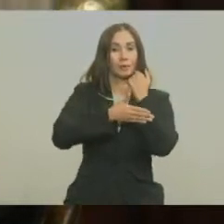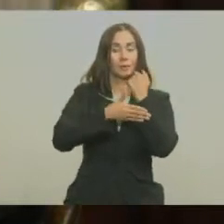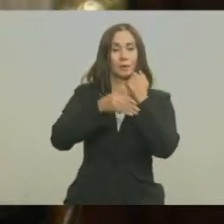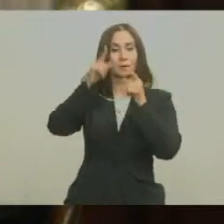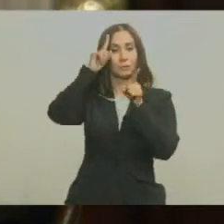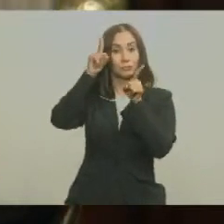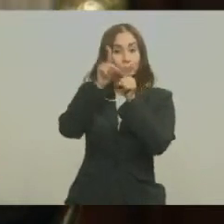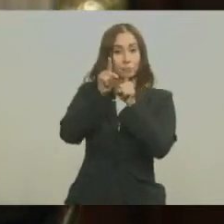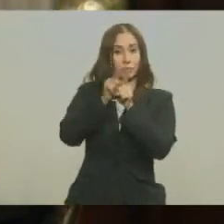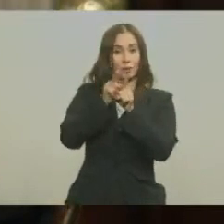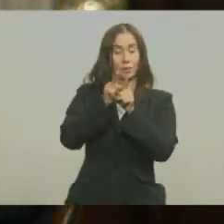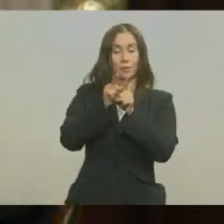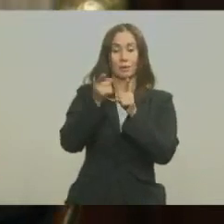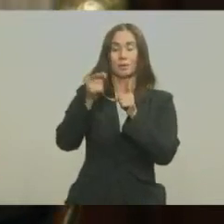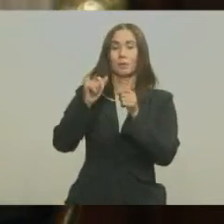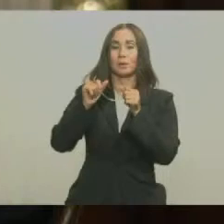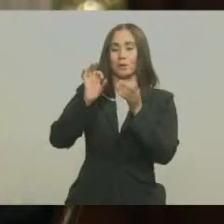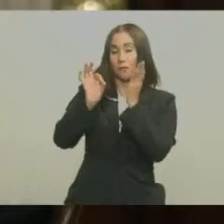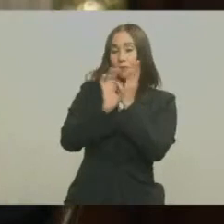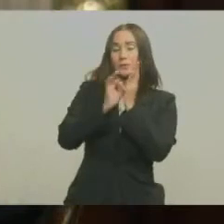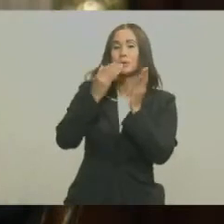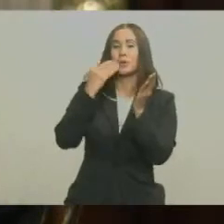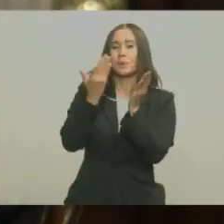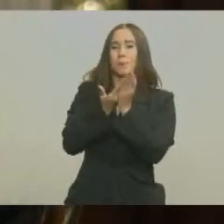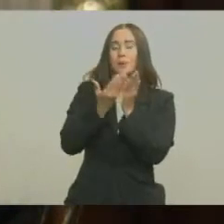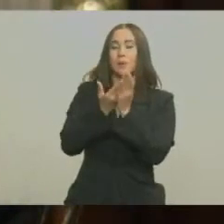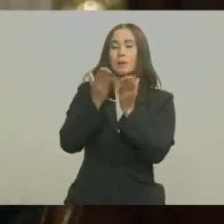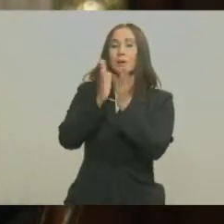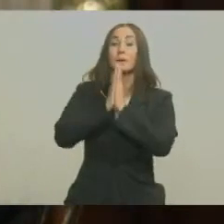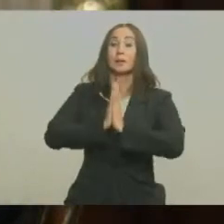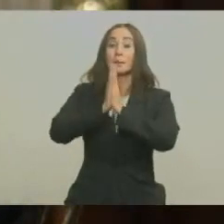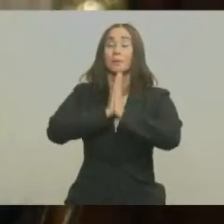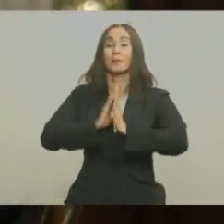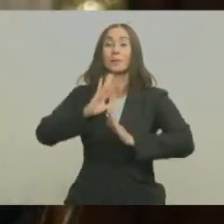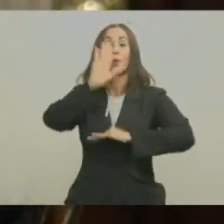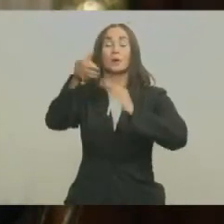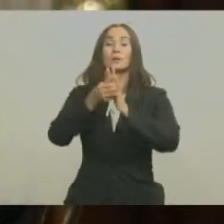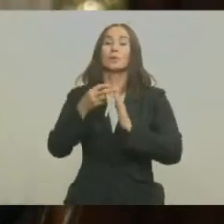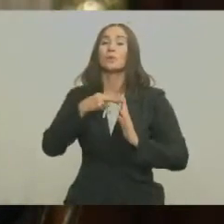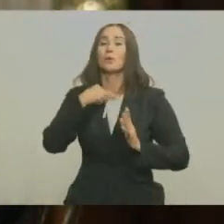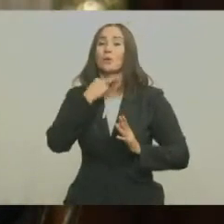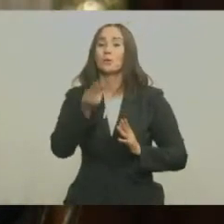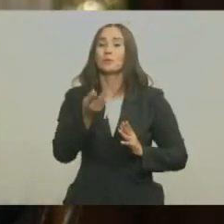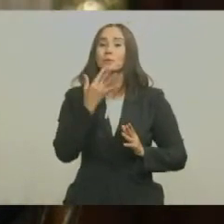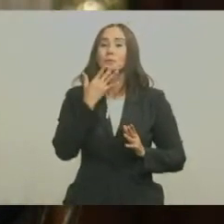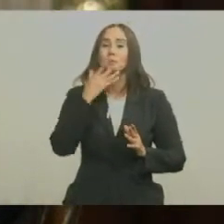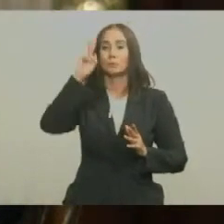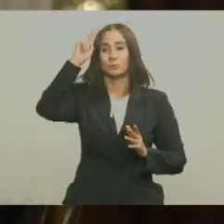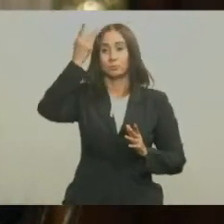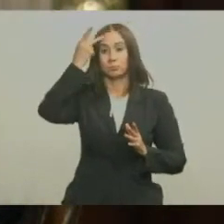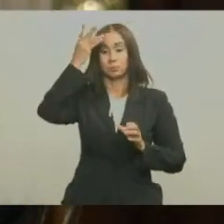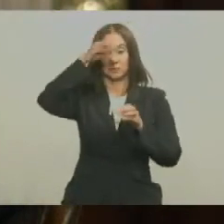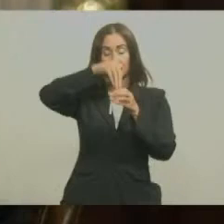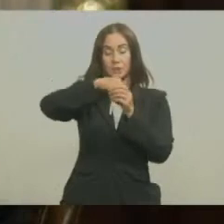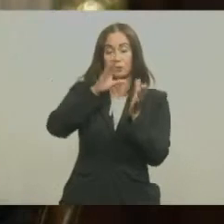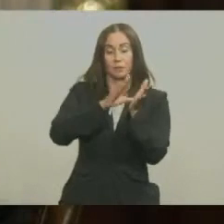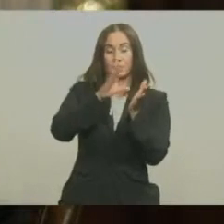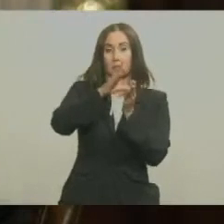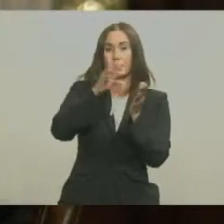pedido a los voceros de cada una de las bancadas en la Cámara de Diputados